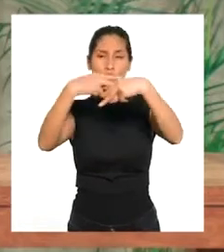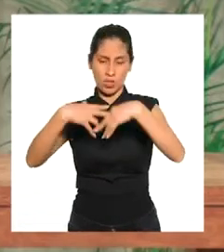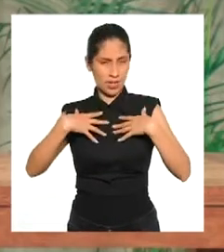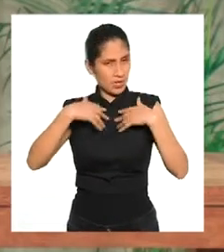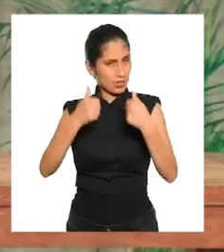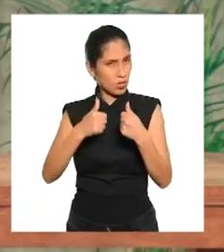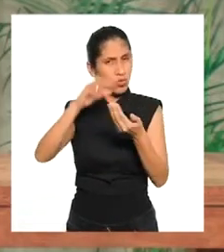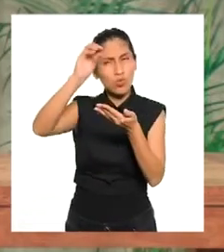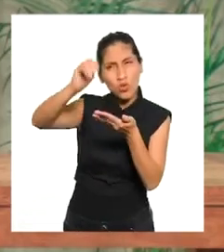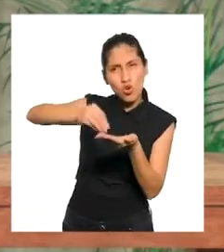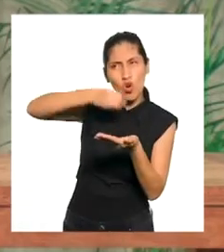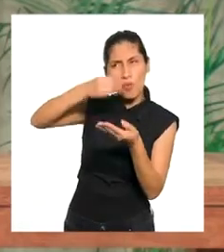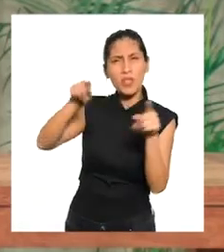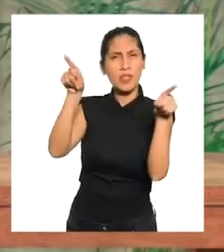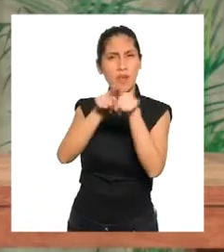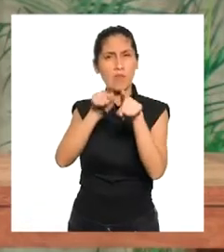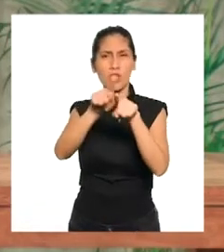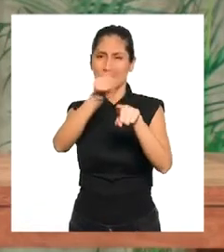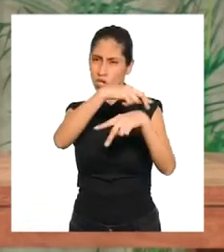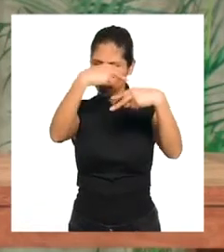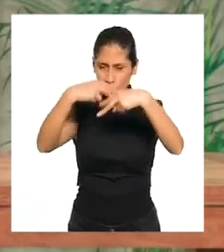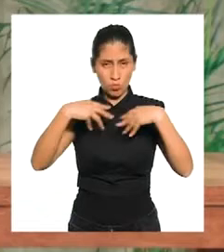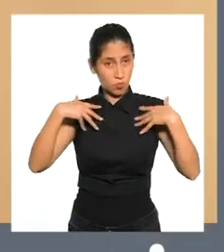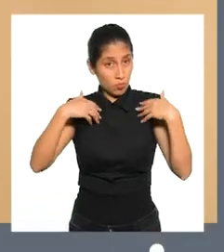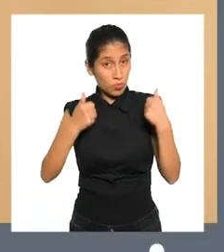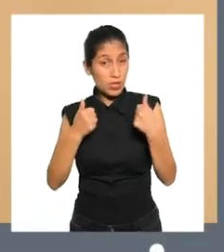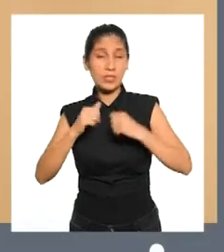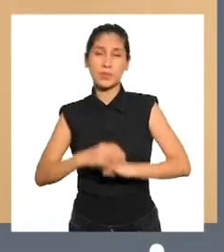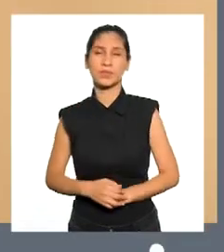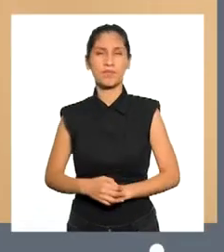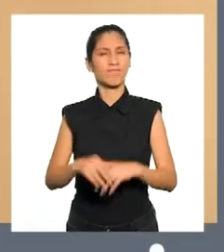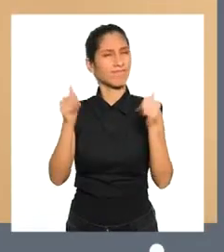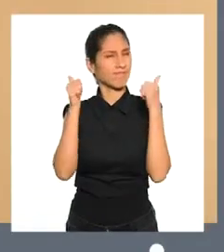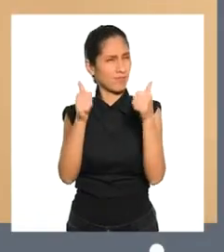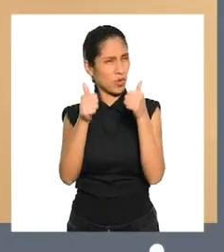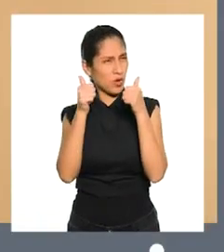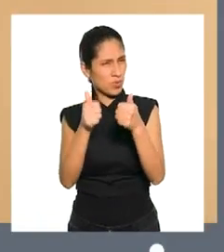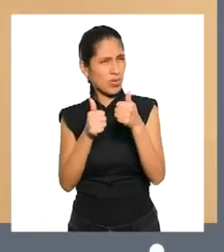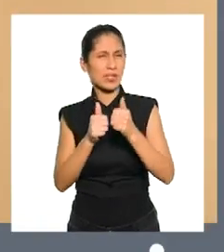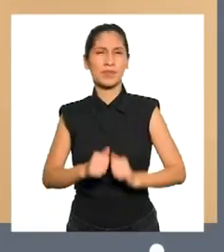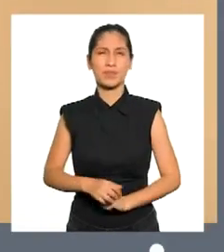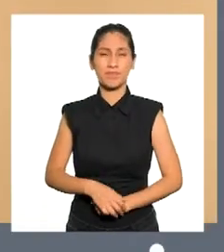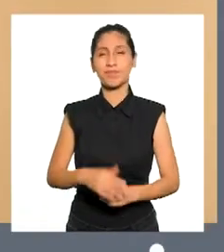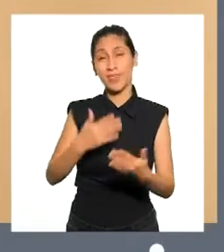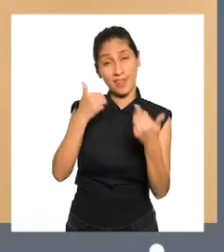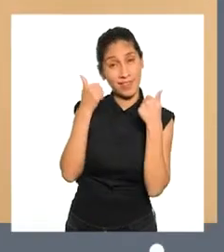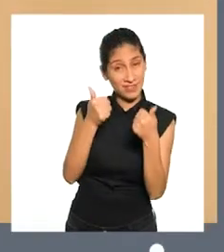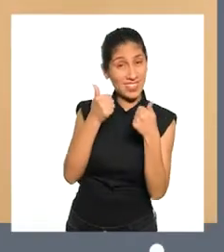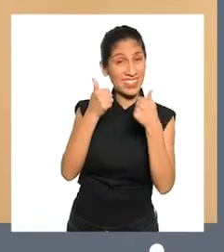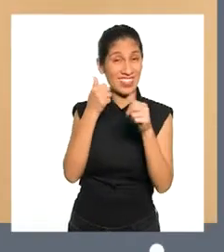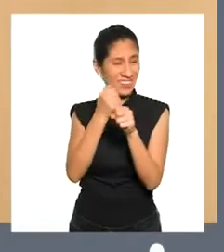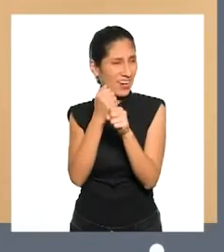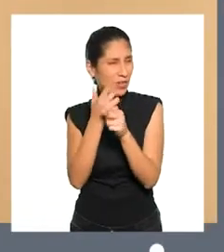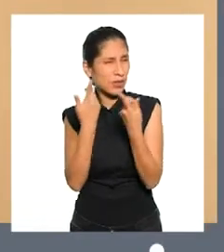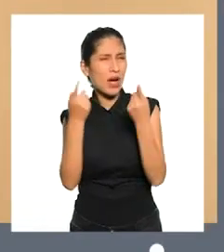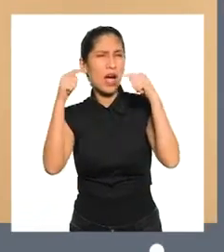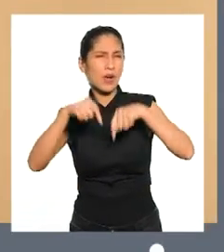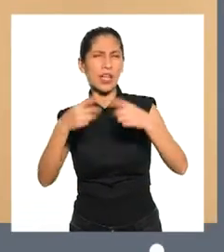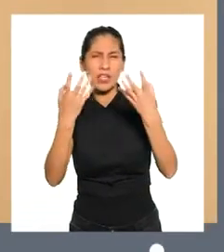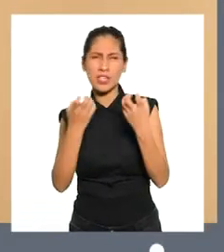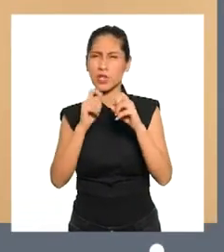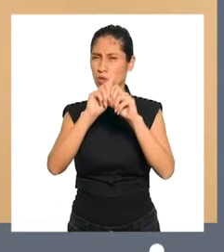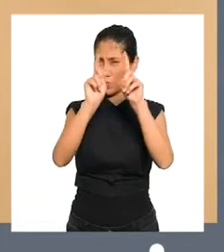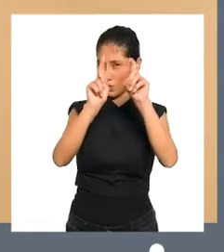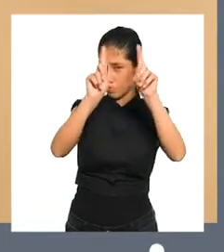de vida, porque todo eso se puede heredar. Excelente, Mario y Brigitte. Gran trabajo. Ahora quisiera